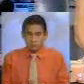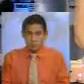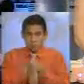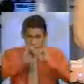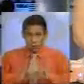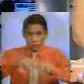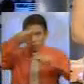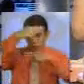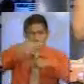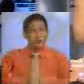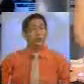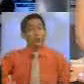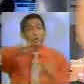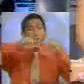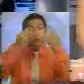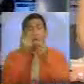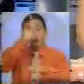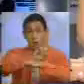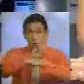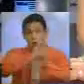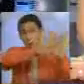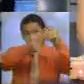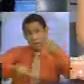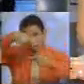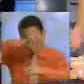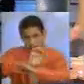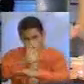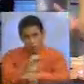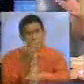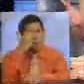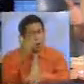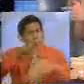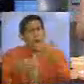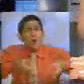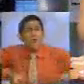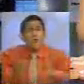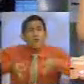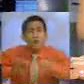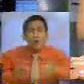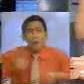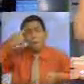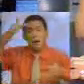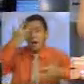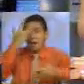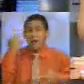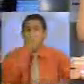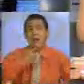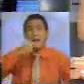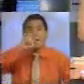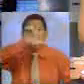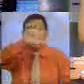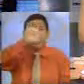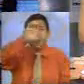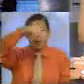Más noticias. Así es, una delegación de especialistas extranjeros está en el país. Trae una nueva técnica médica para operaciones de labio leporino